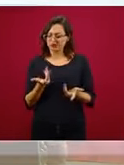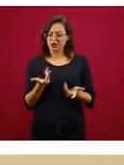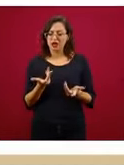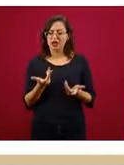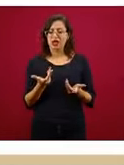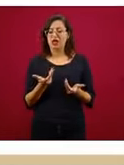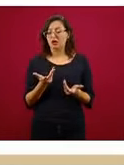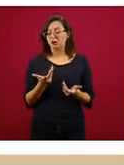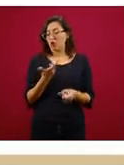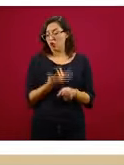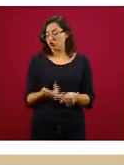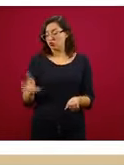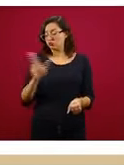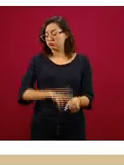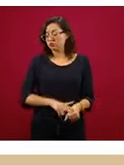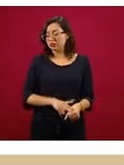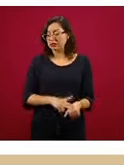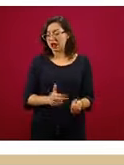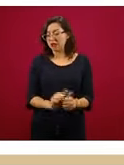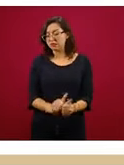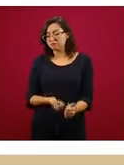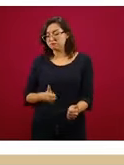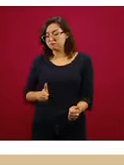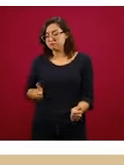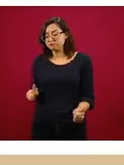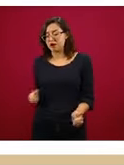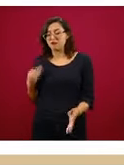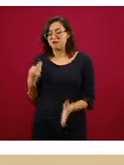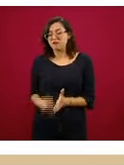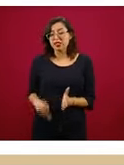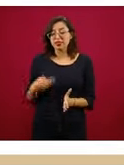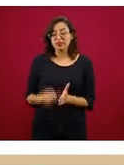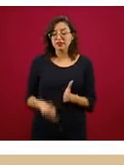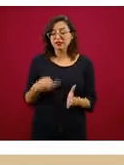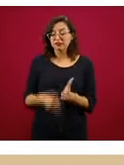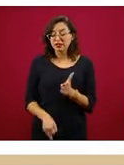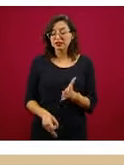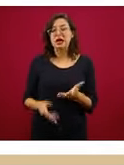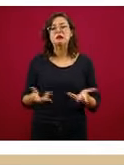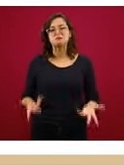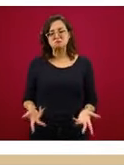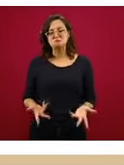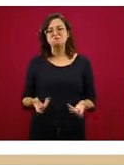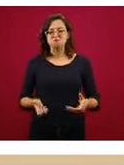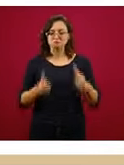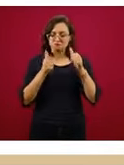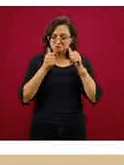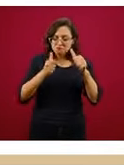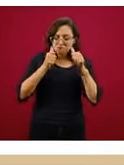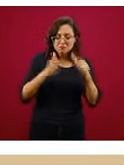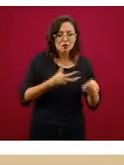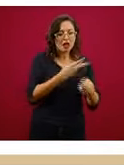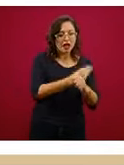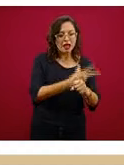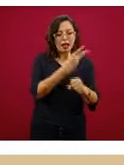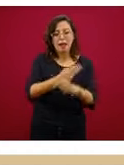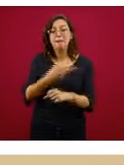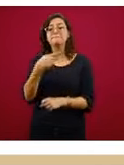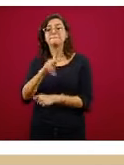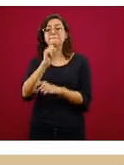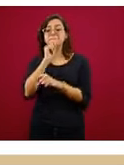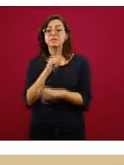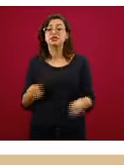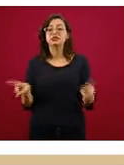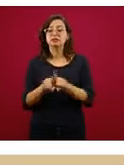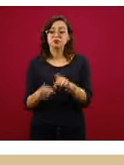del rezago importante que nos encontramos al inicio de la administración, pero también crear la estructura para